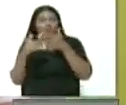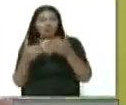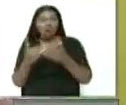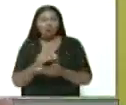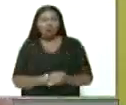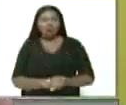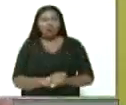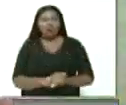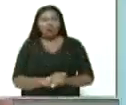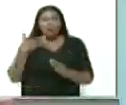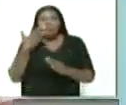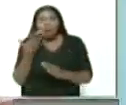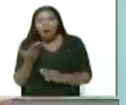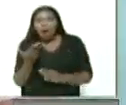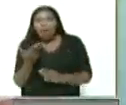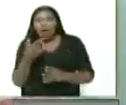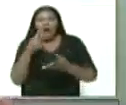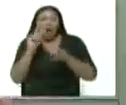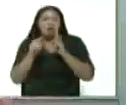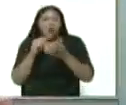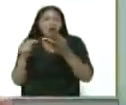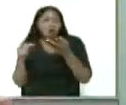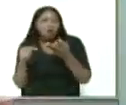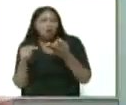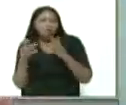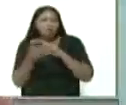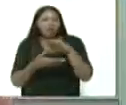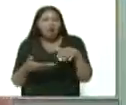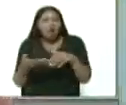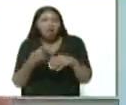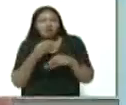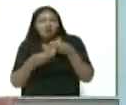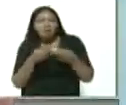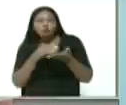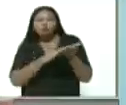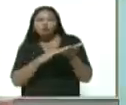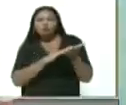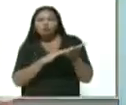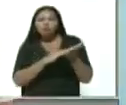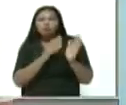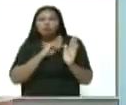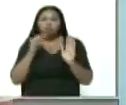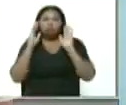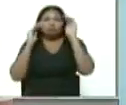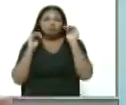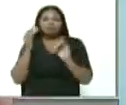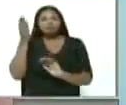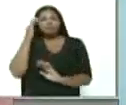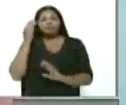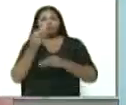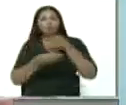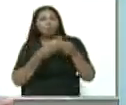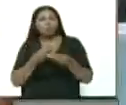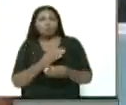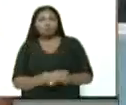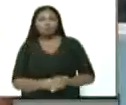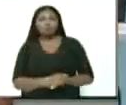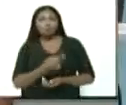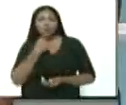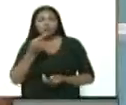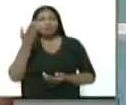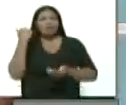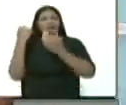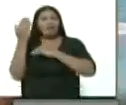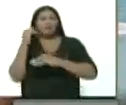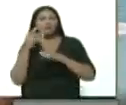las posibilidades de unas eventualidades digamos planificadas para atender eso importante lo que usted comenta yo le decía fedecámarás